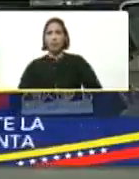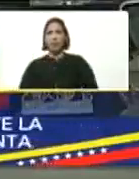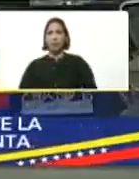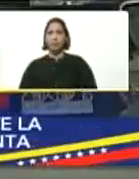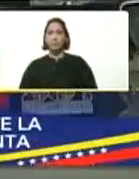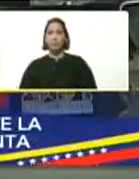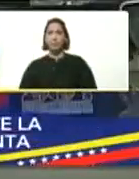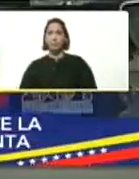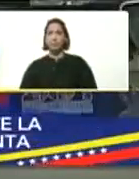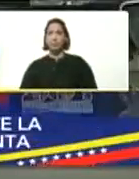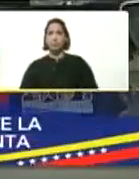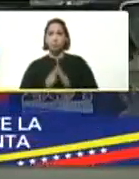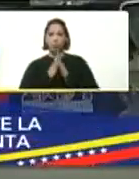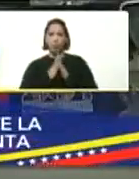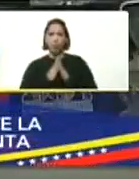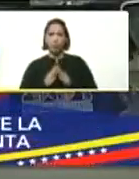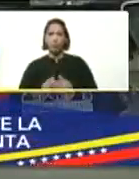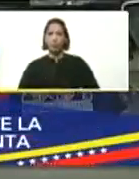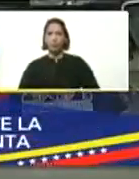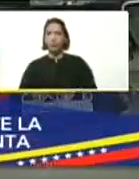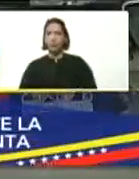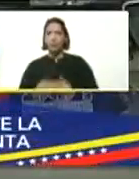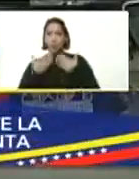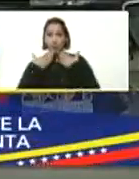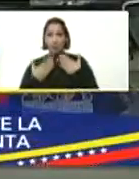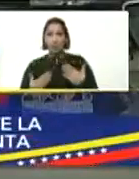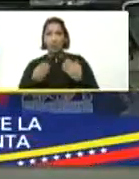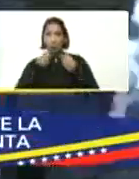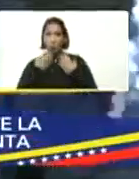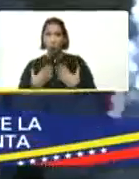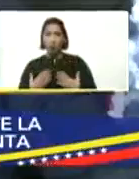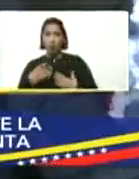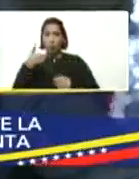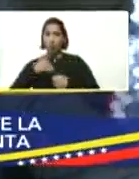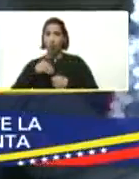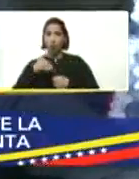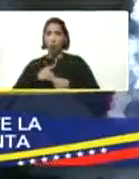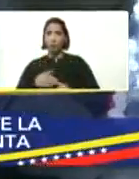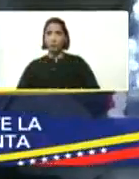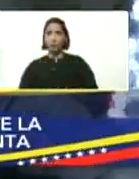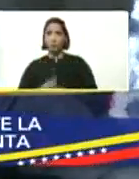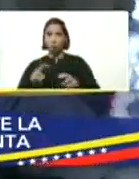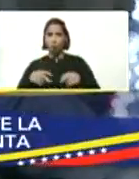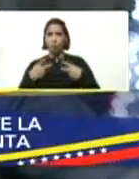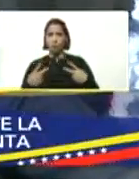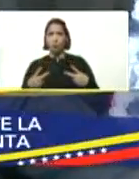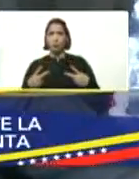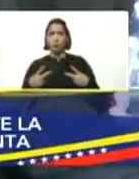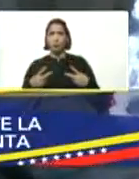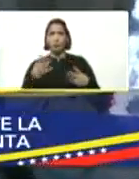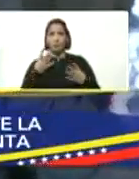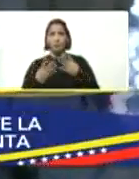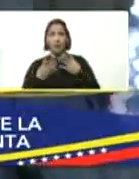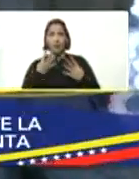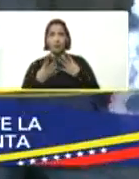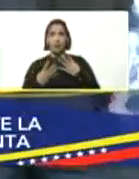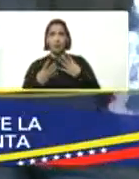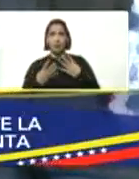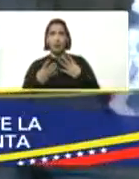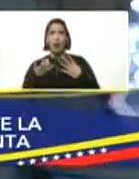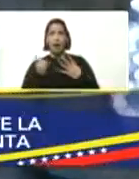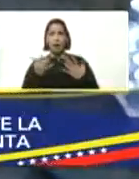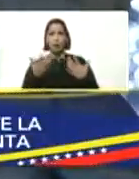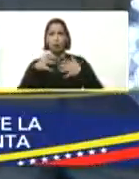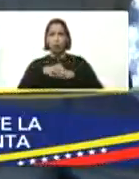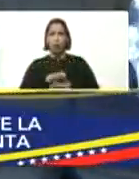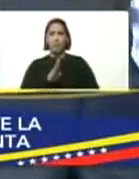del Sur. Por favor, ministro. Gracias, señor presidente. Bueno, un dato novedoso de esta feria es que al estar combinada con la